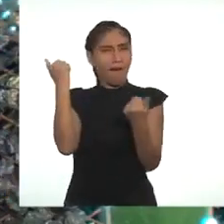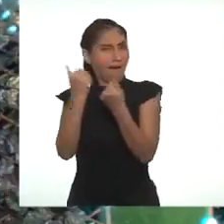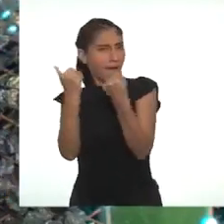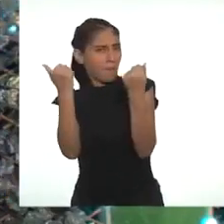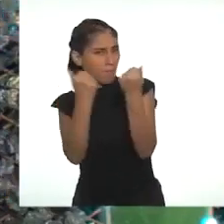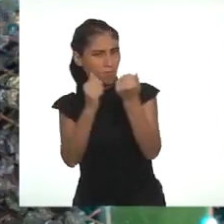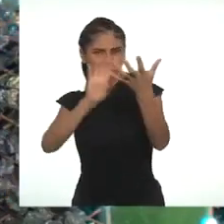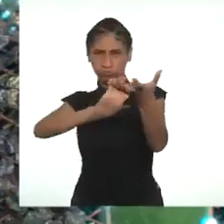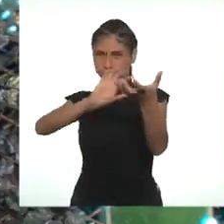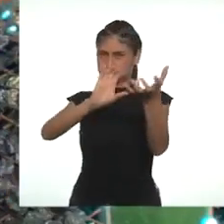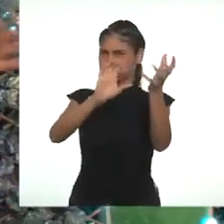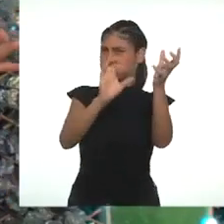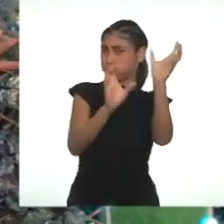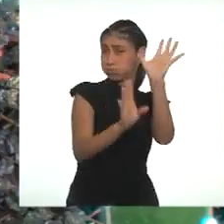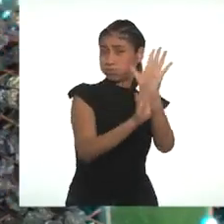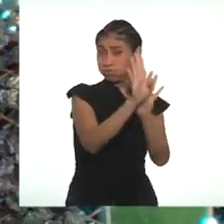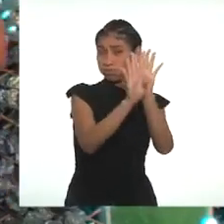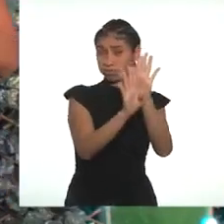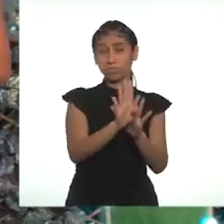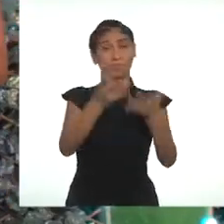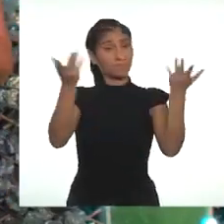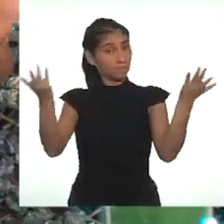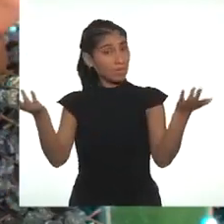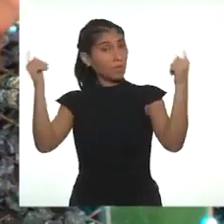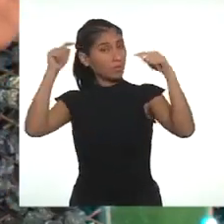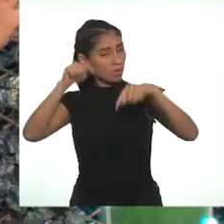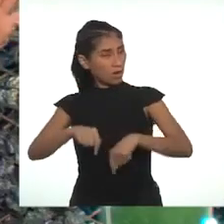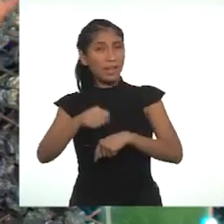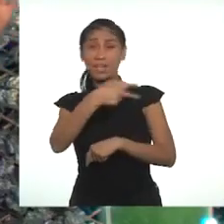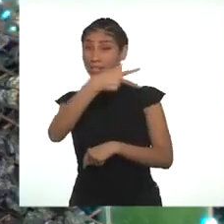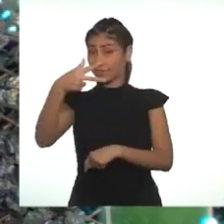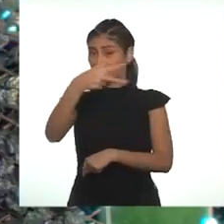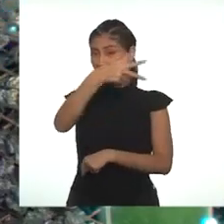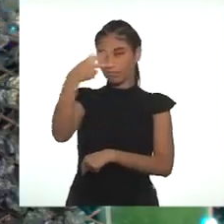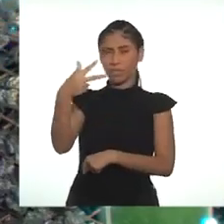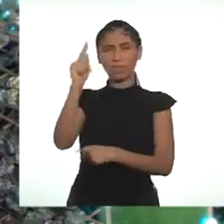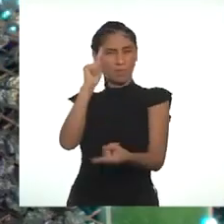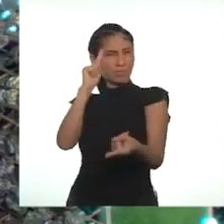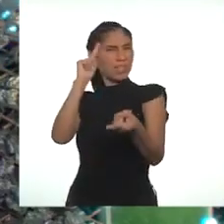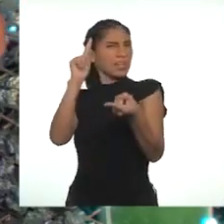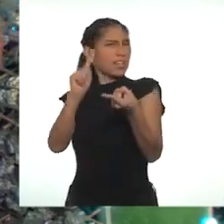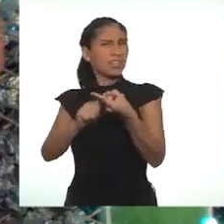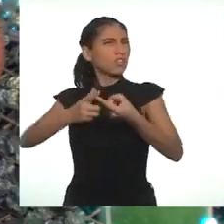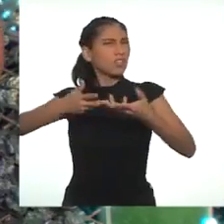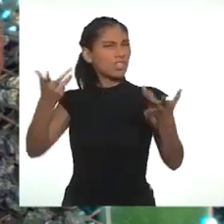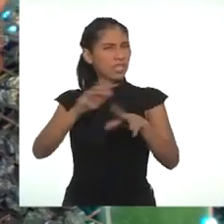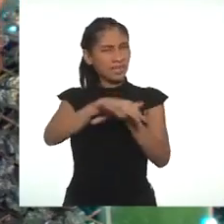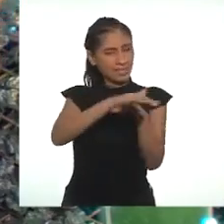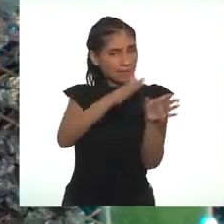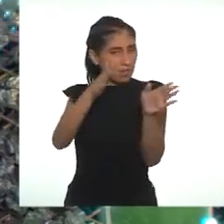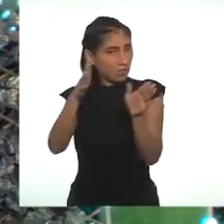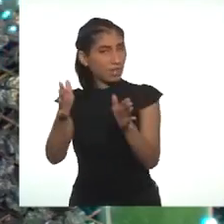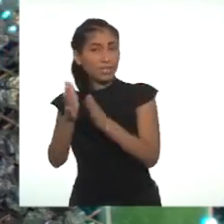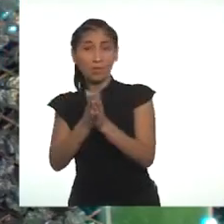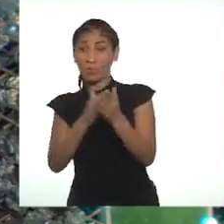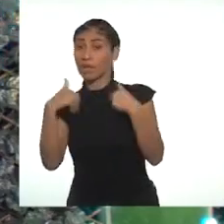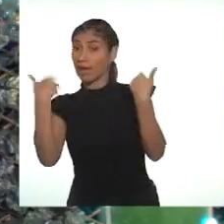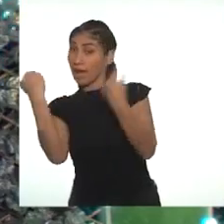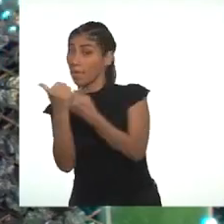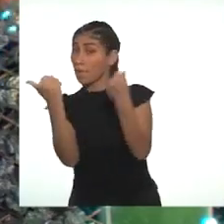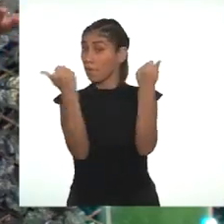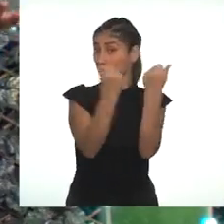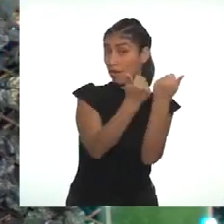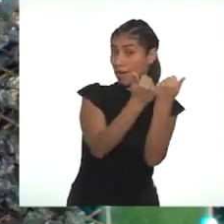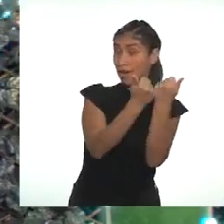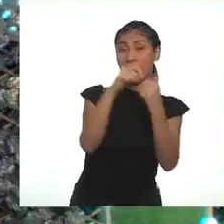en este proceso. Por ello, a lo largo de estas semanas tendremos el reto de elaborar una propuesta que contribuya a